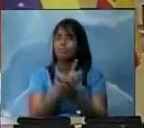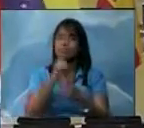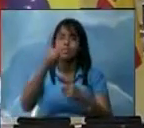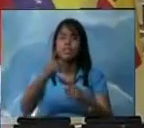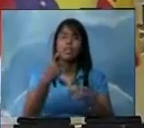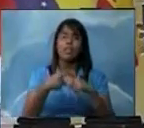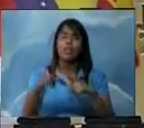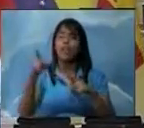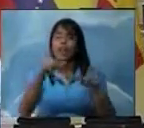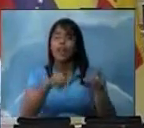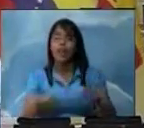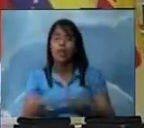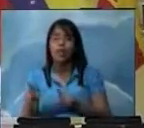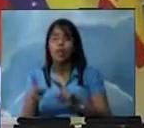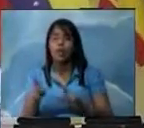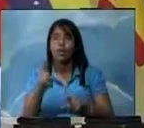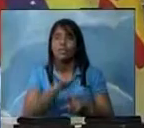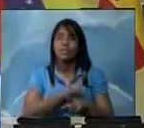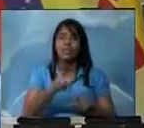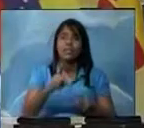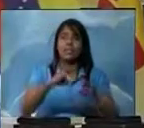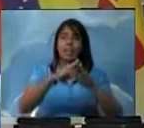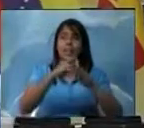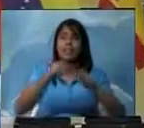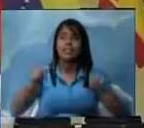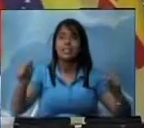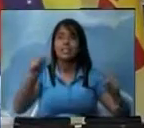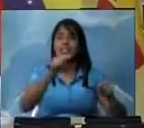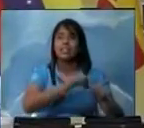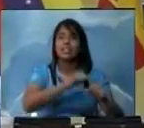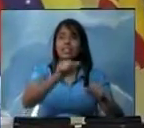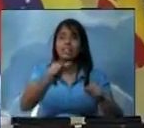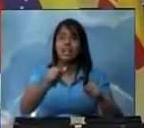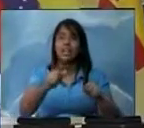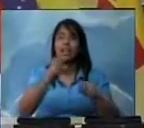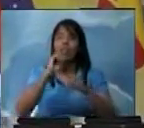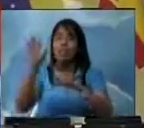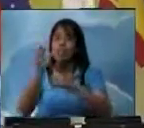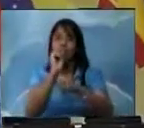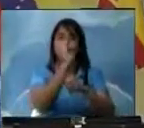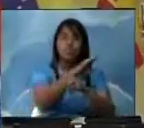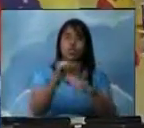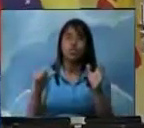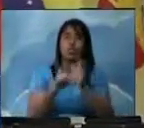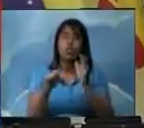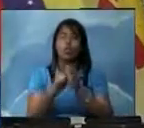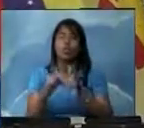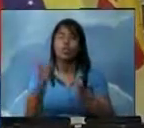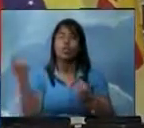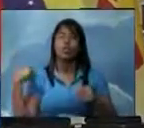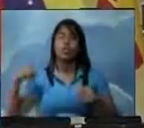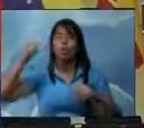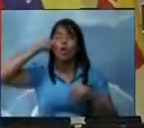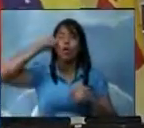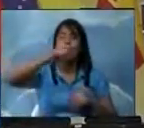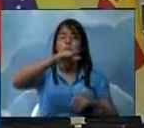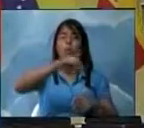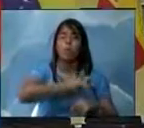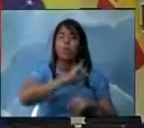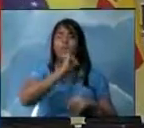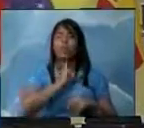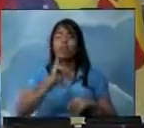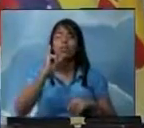desde Babilonia, desde la tierra de la deportación, donde estuvo el pueblo de